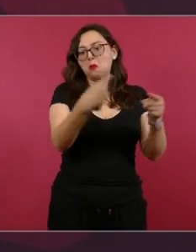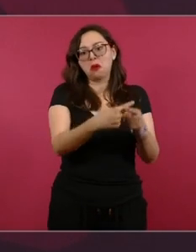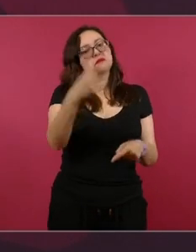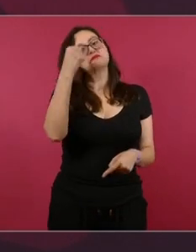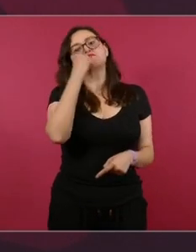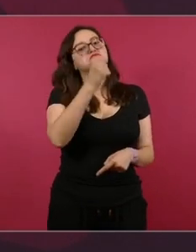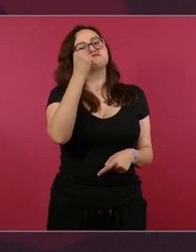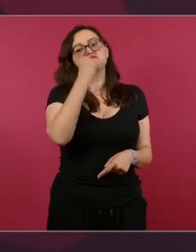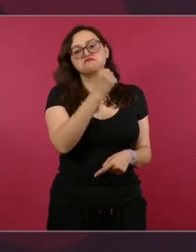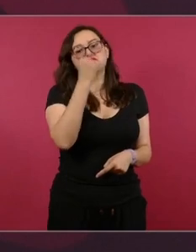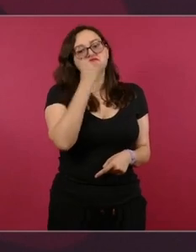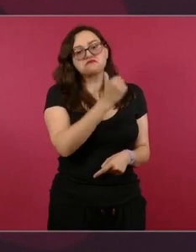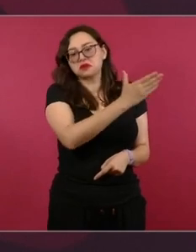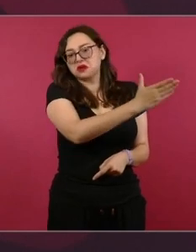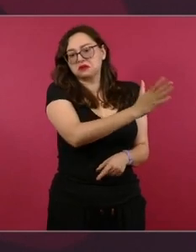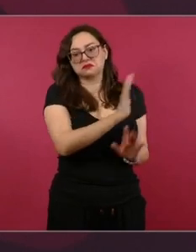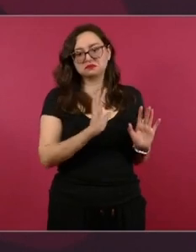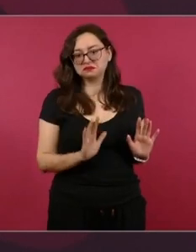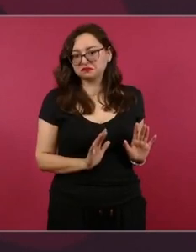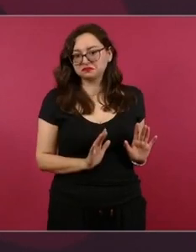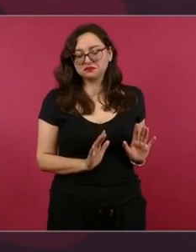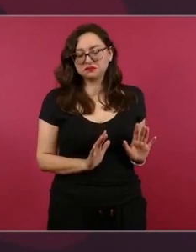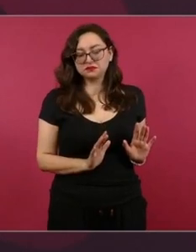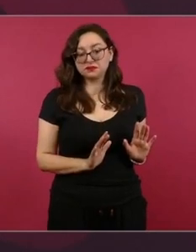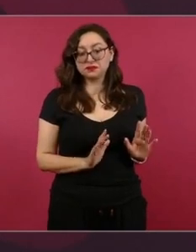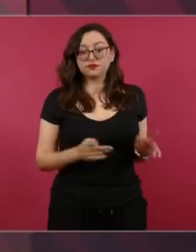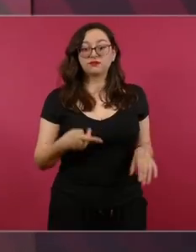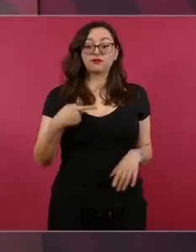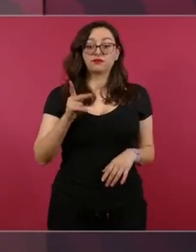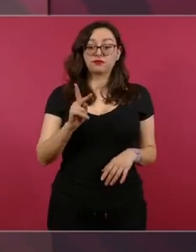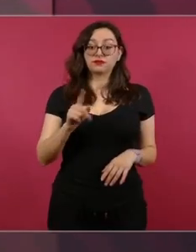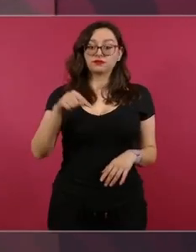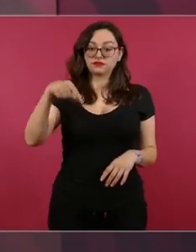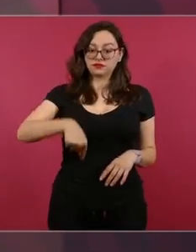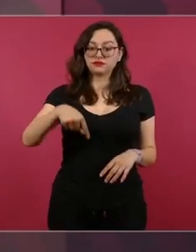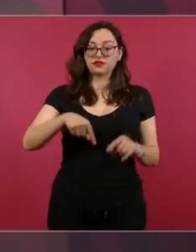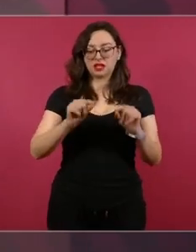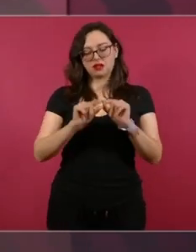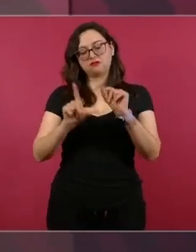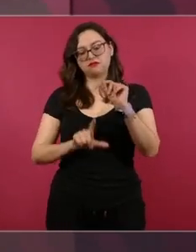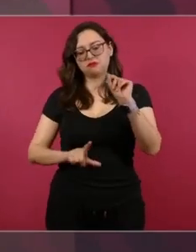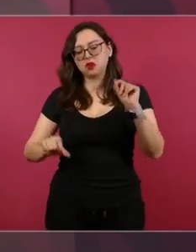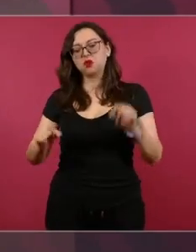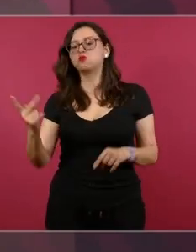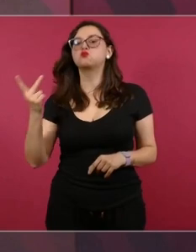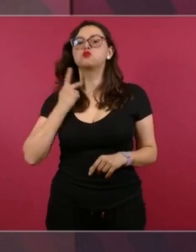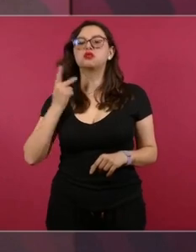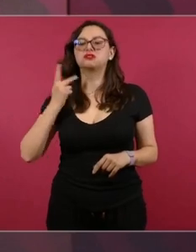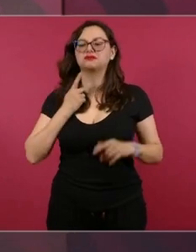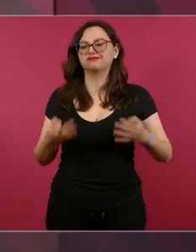pero hay mucho más civilidad política, con todo respeto, en México que en Estados Unidos.